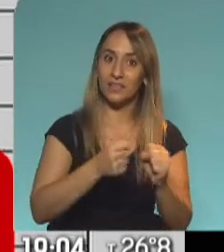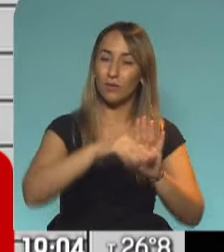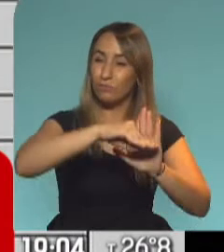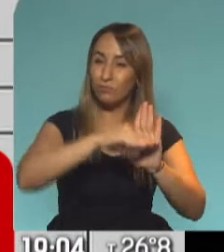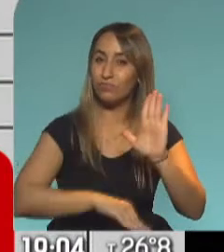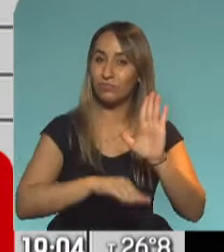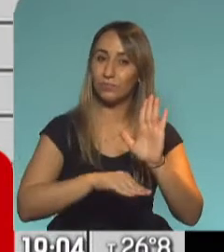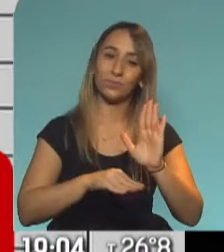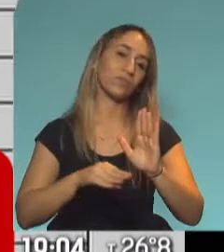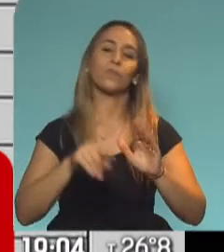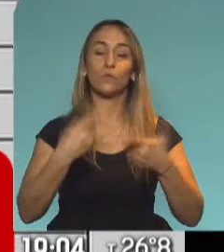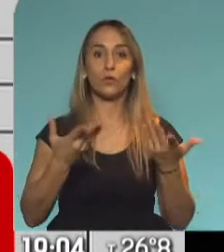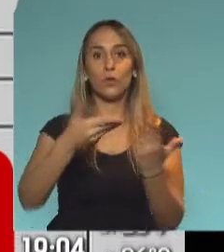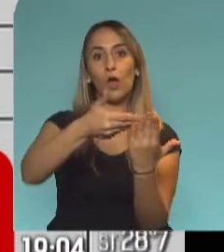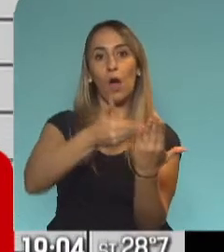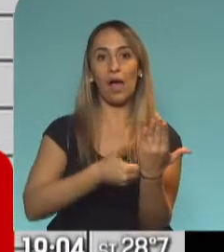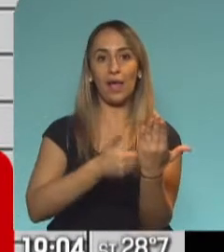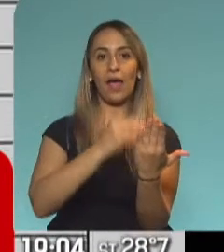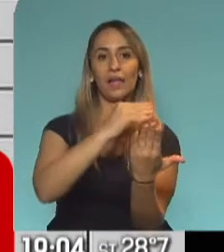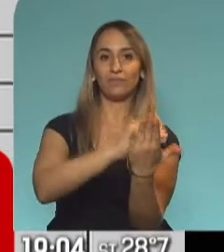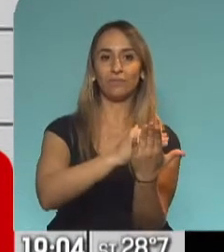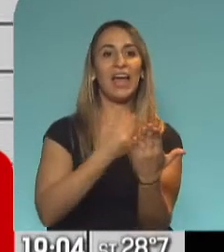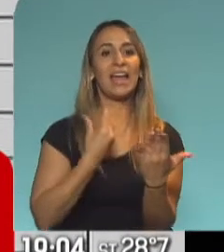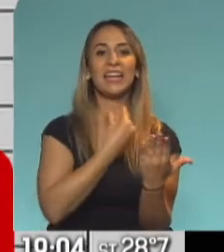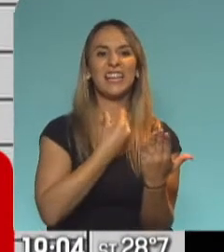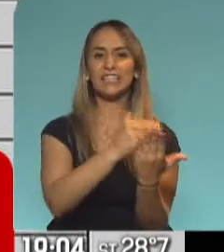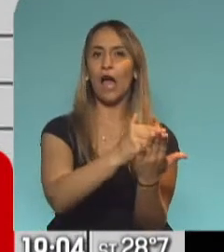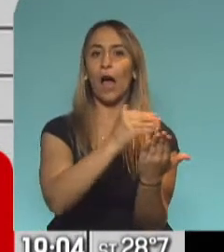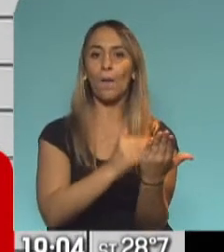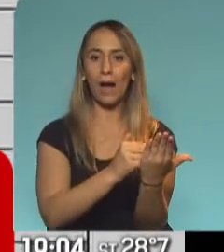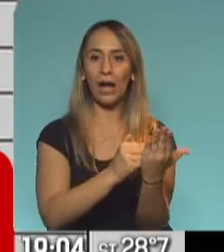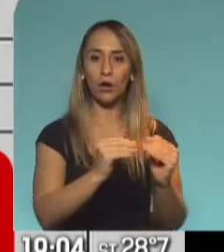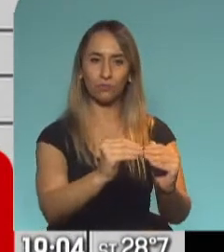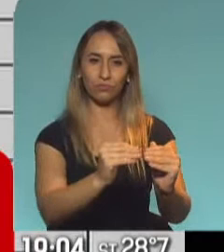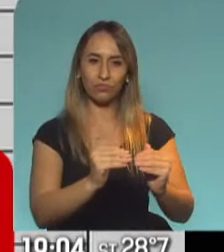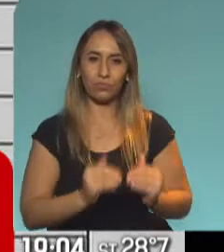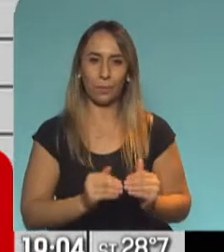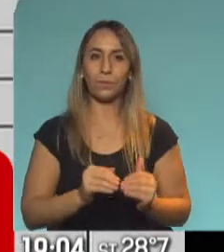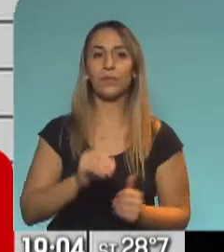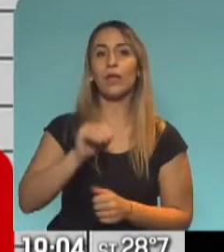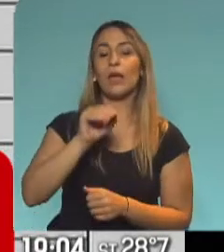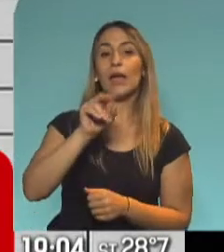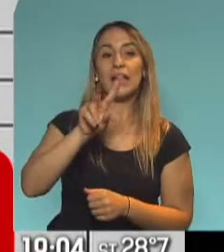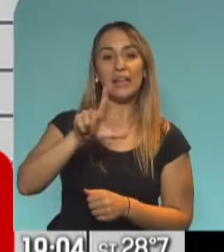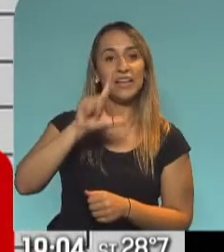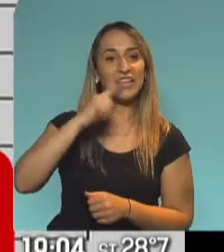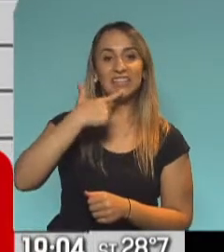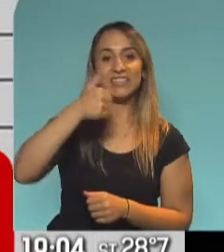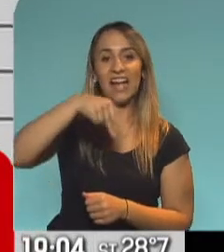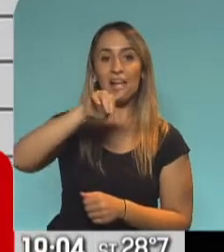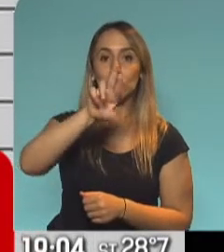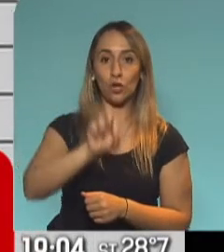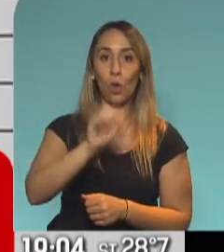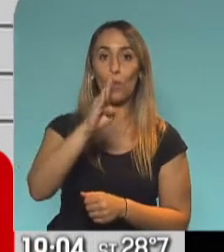además, debajo de Ginés González García se puede ver el nombre de Lisandro Bonelli, familiar de Ginés, que